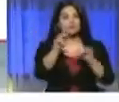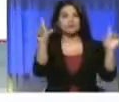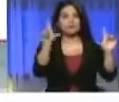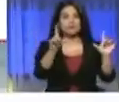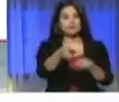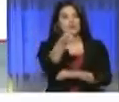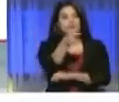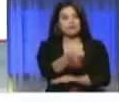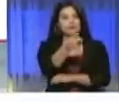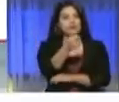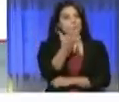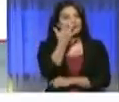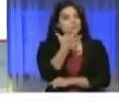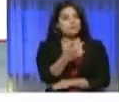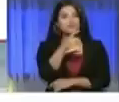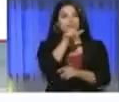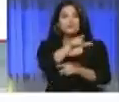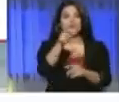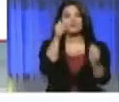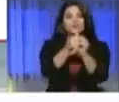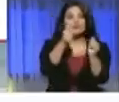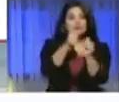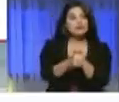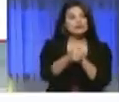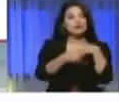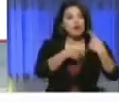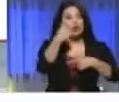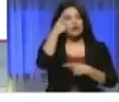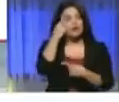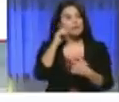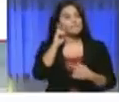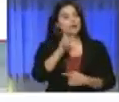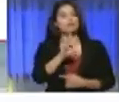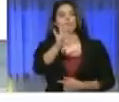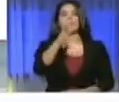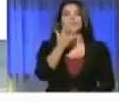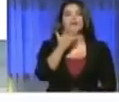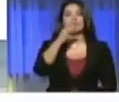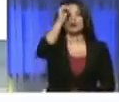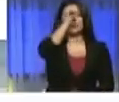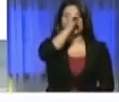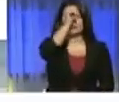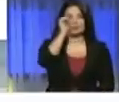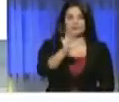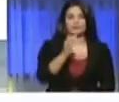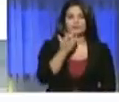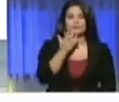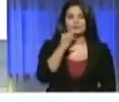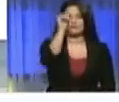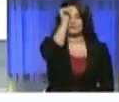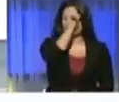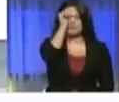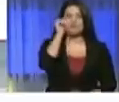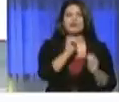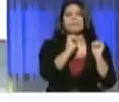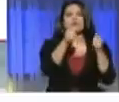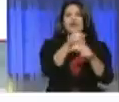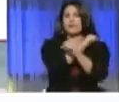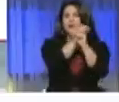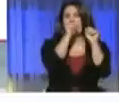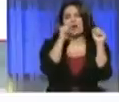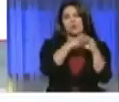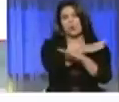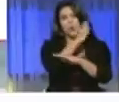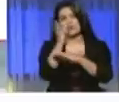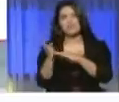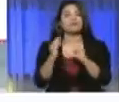la capacidad de nuestros deportistas y atletas. El domingo, por ejemplo, El domingo empezó temprano,